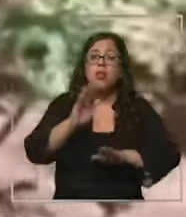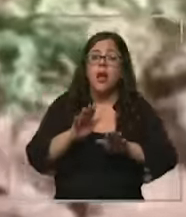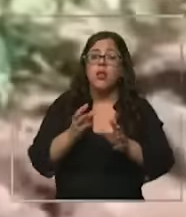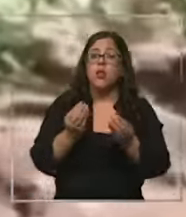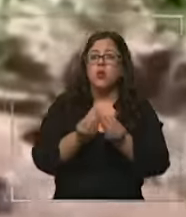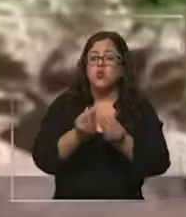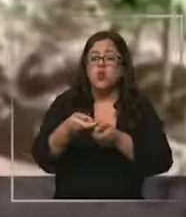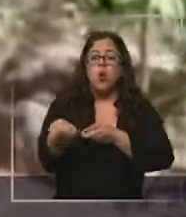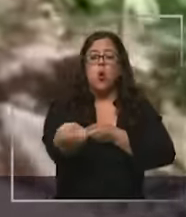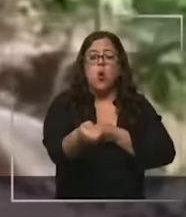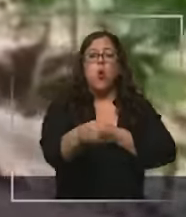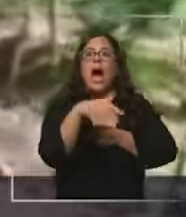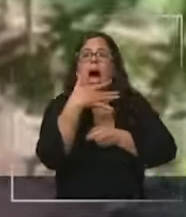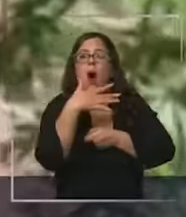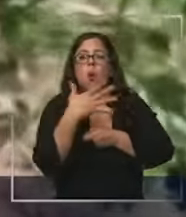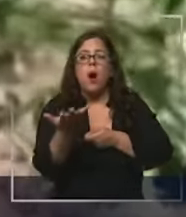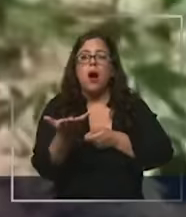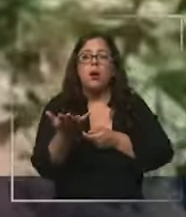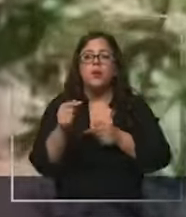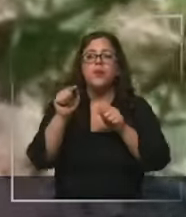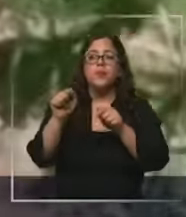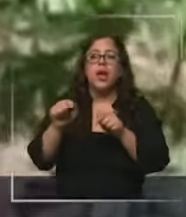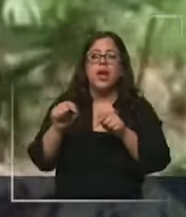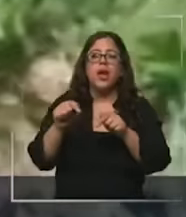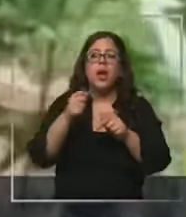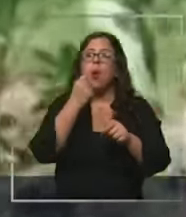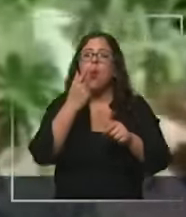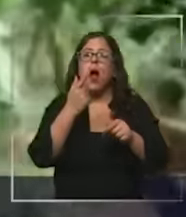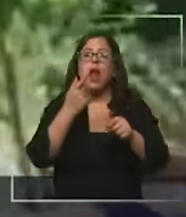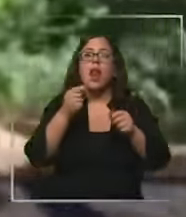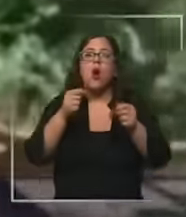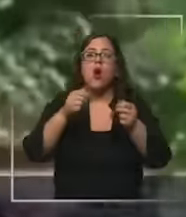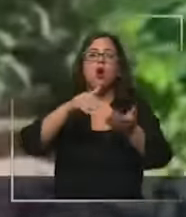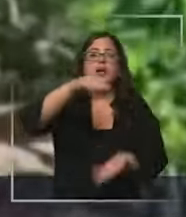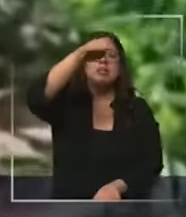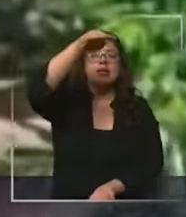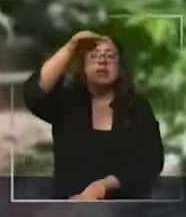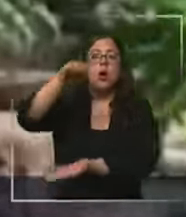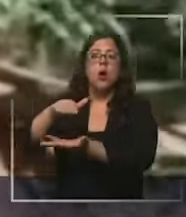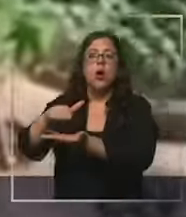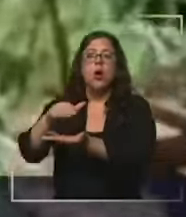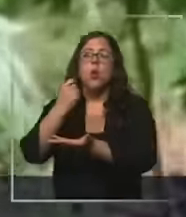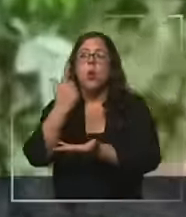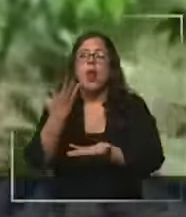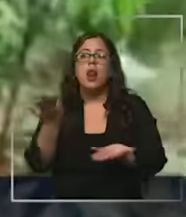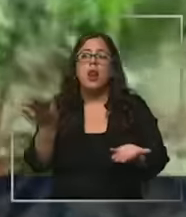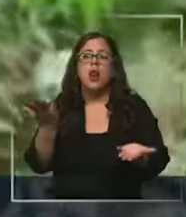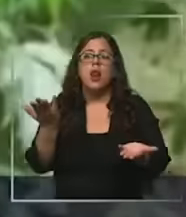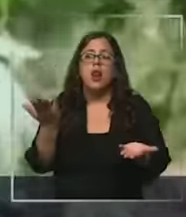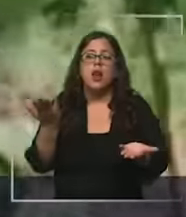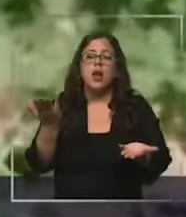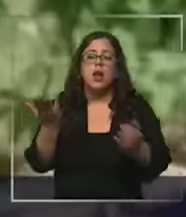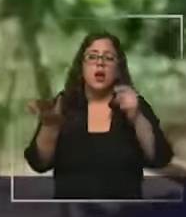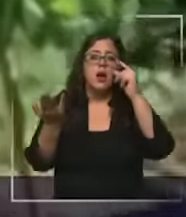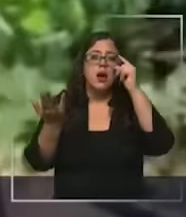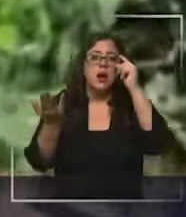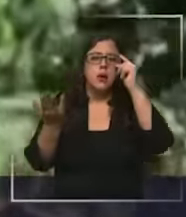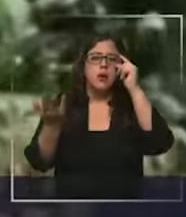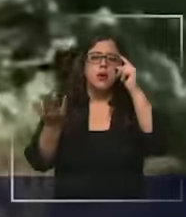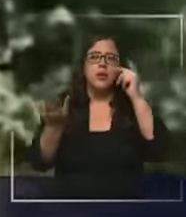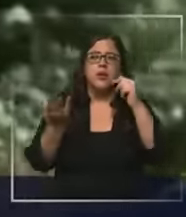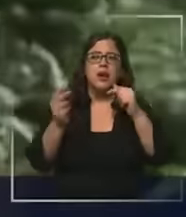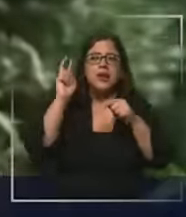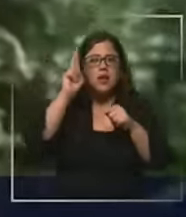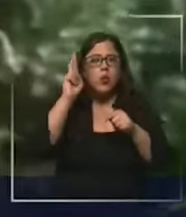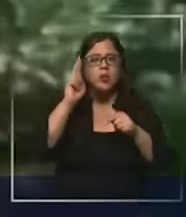mucho riego. ¿Alimentó con la tapa grande o la tapa chica? La tapa de la dos del monstruo, ¿se